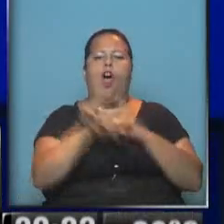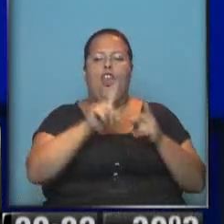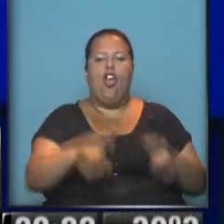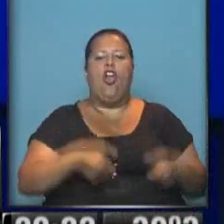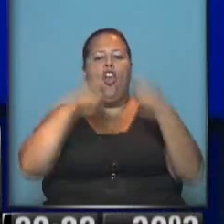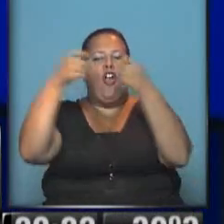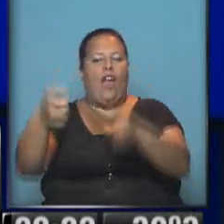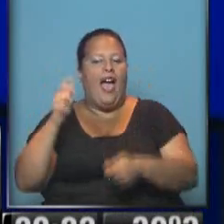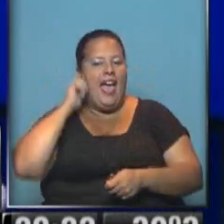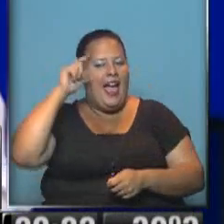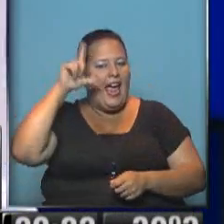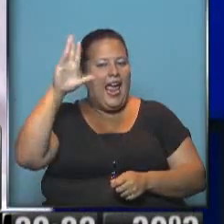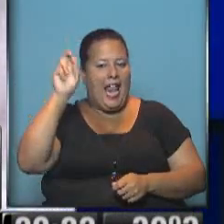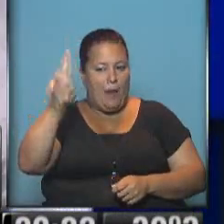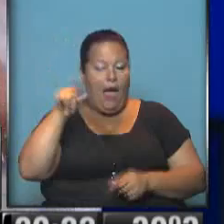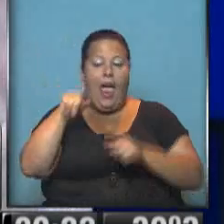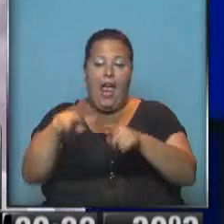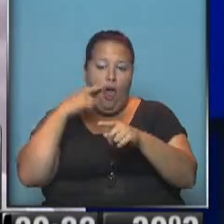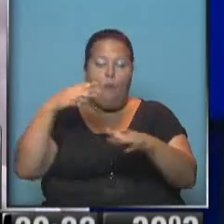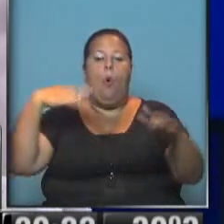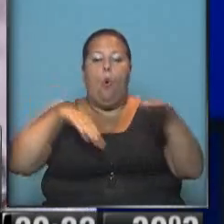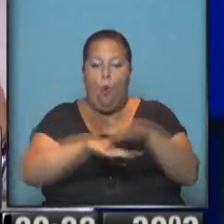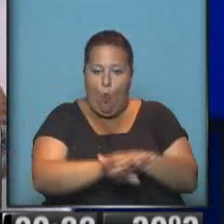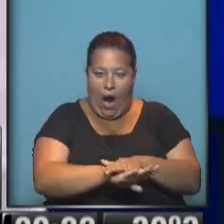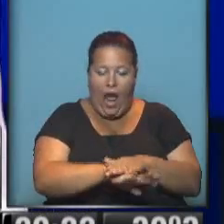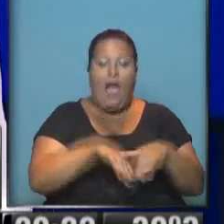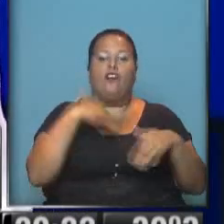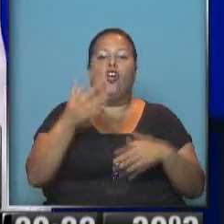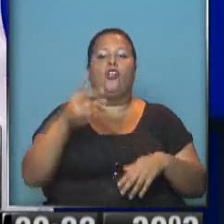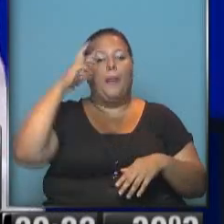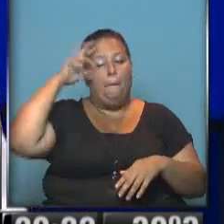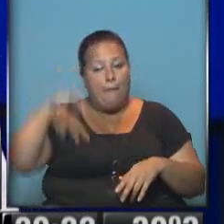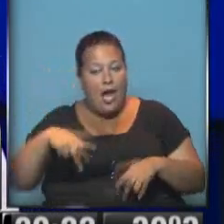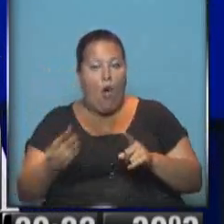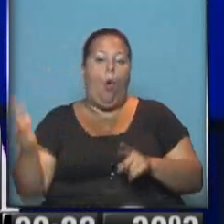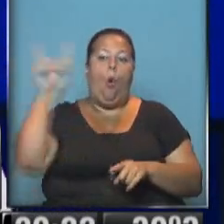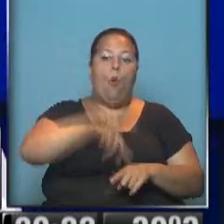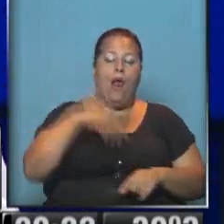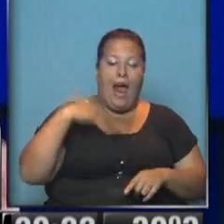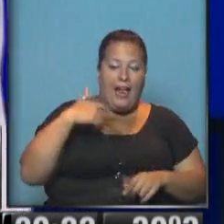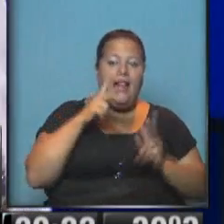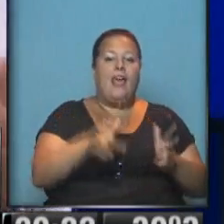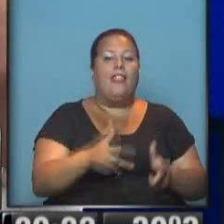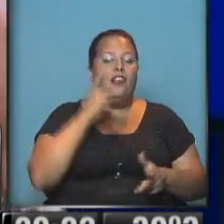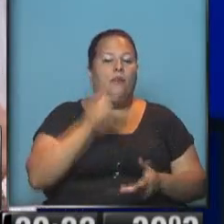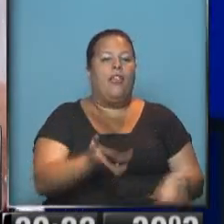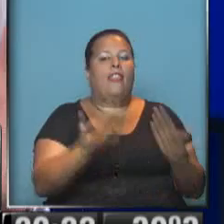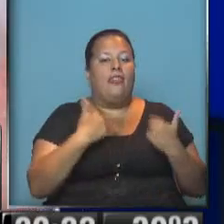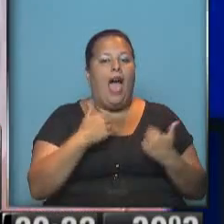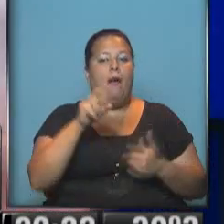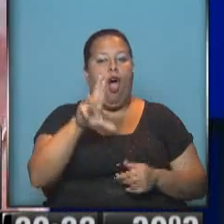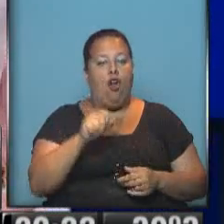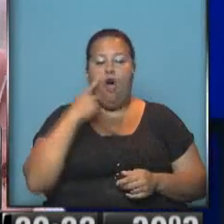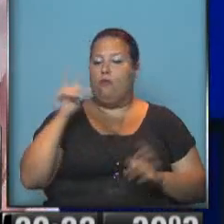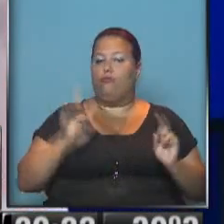los da a Helvar. Helvar los guarda. Entonces, cuando Perón vuelve al país, le dice a Helvar, quiero los... Entonces,